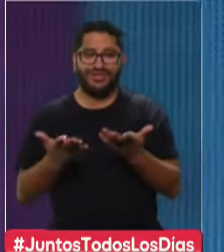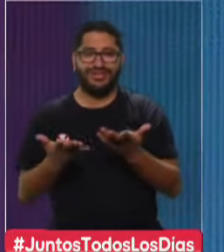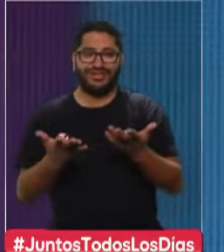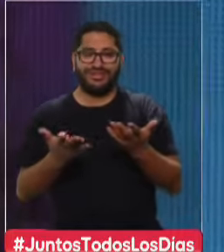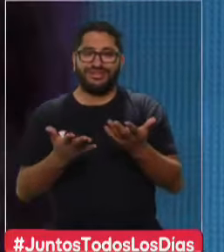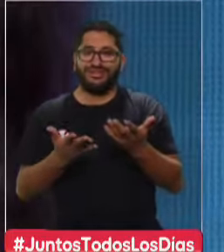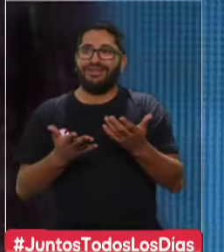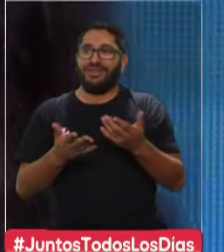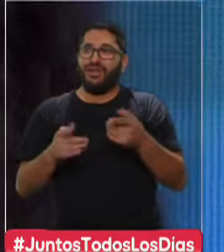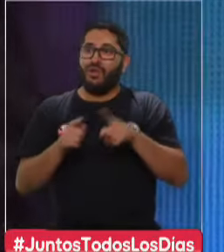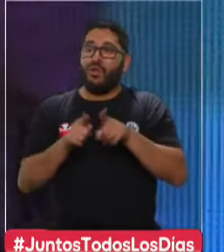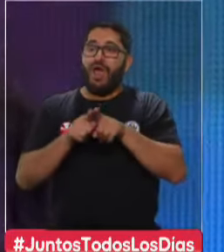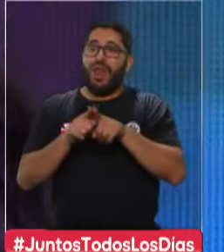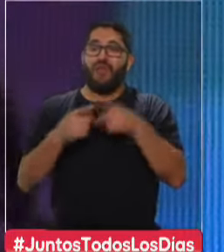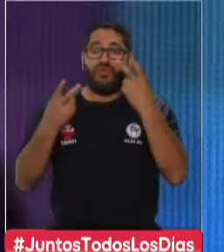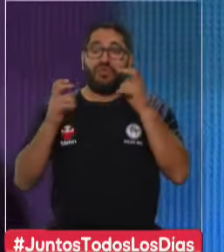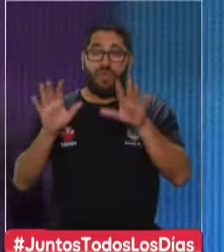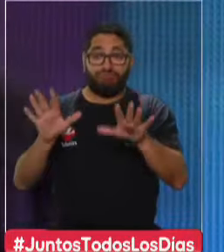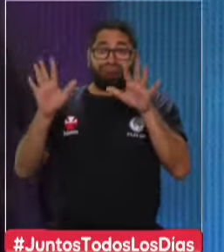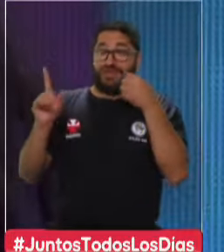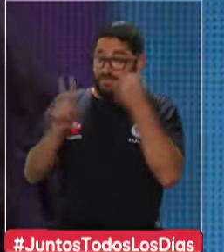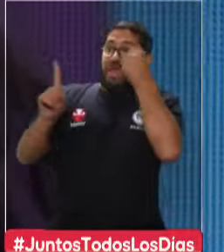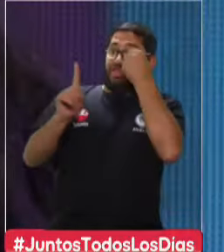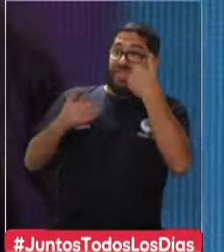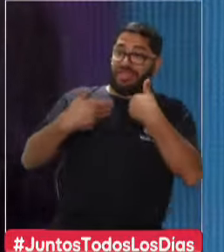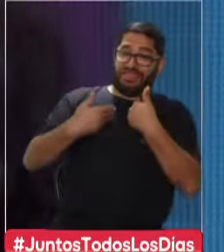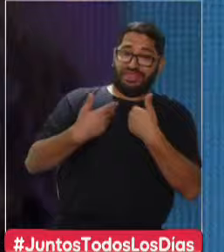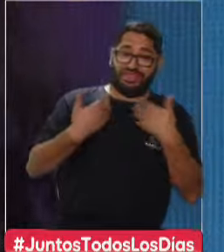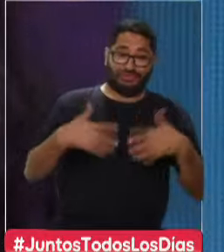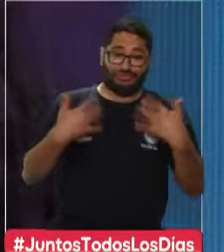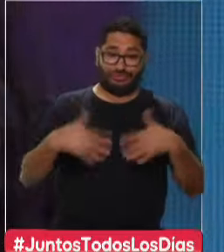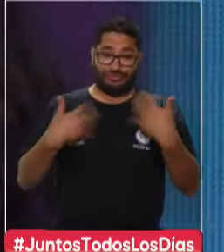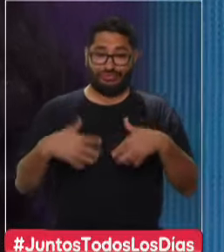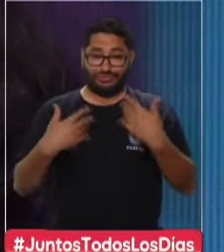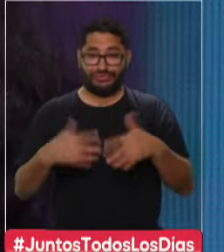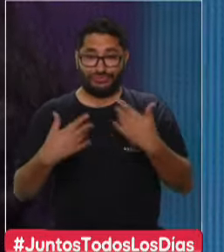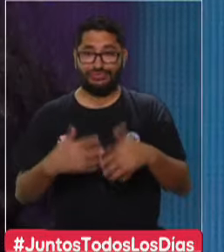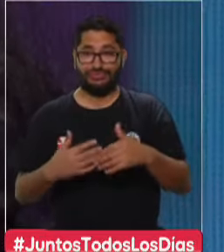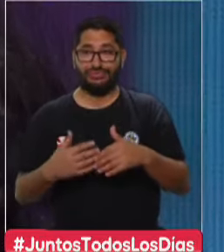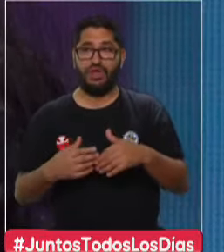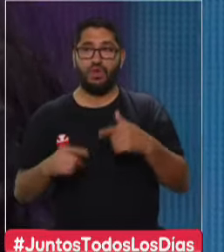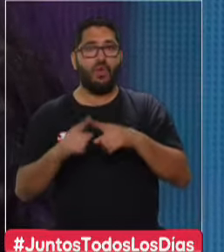Fue impactante, fue impactante y fue como, wow,